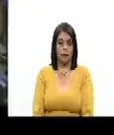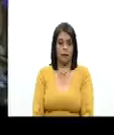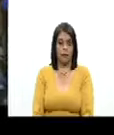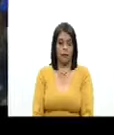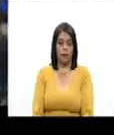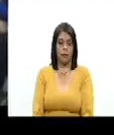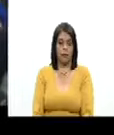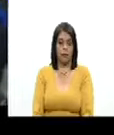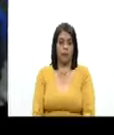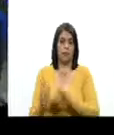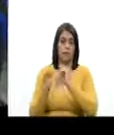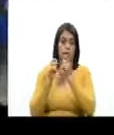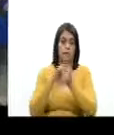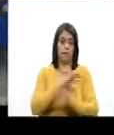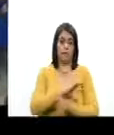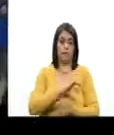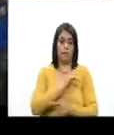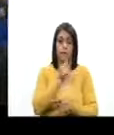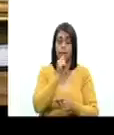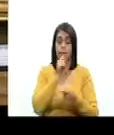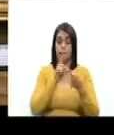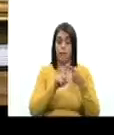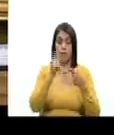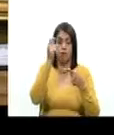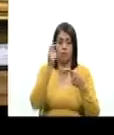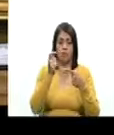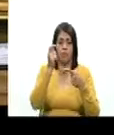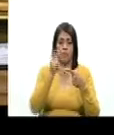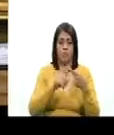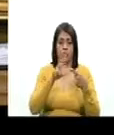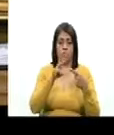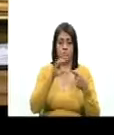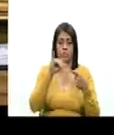Se designa una comisión conformada por los diputados